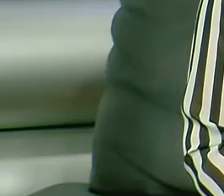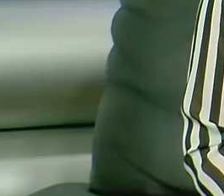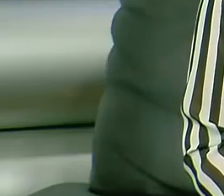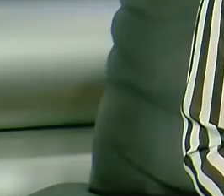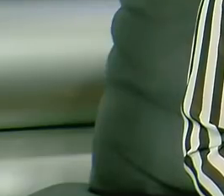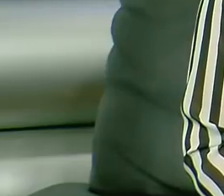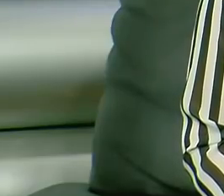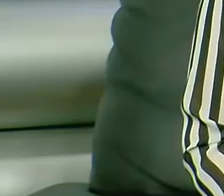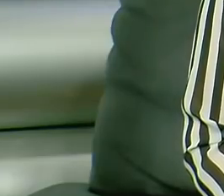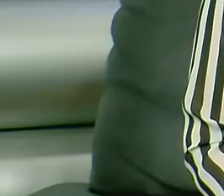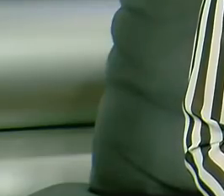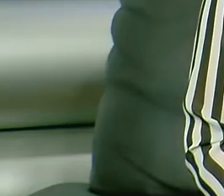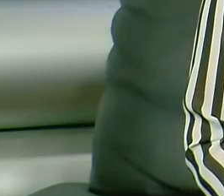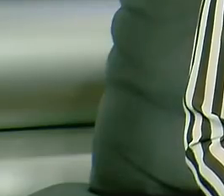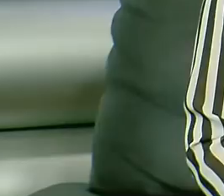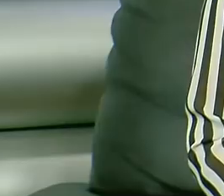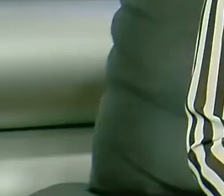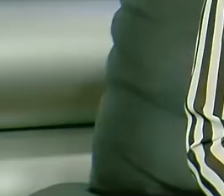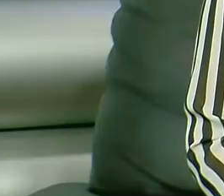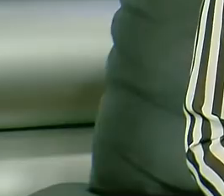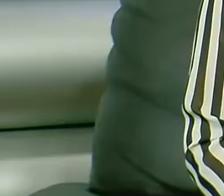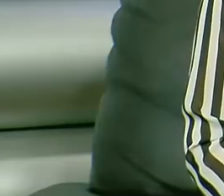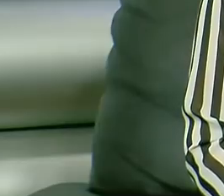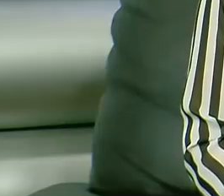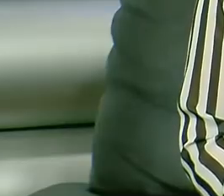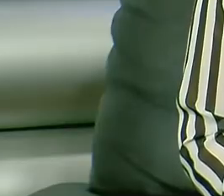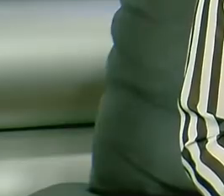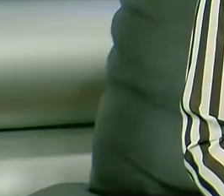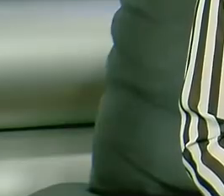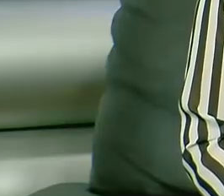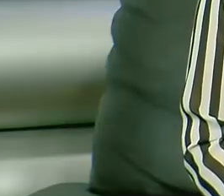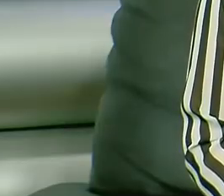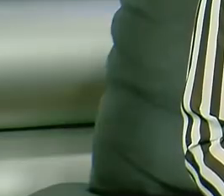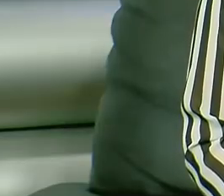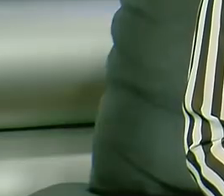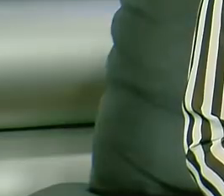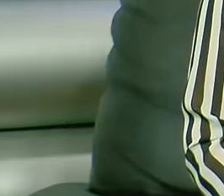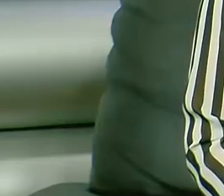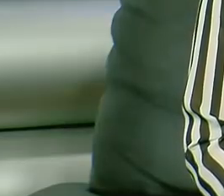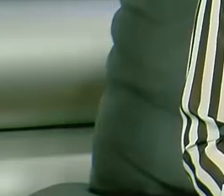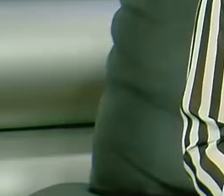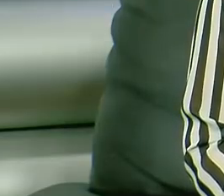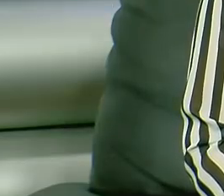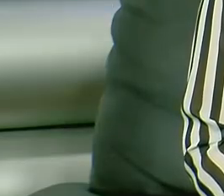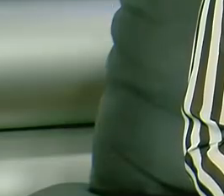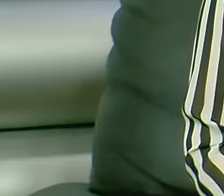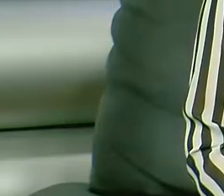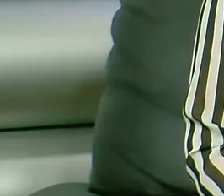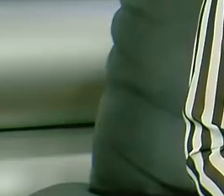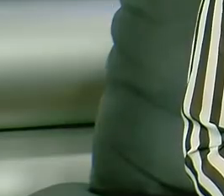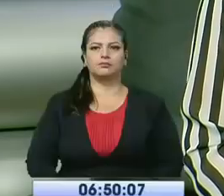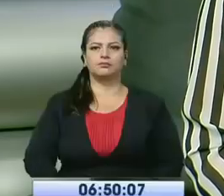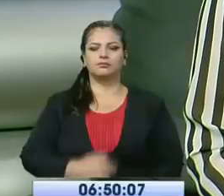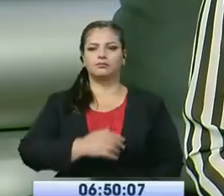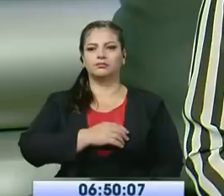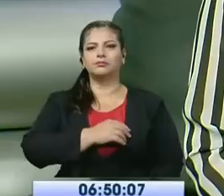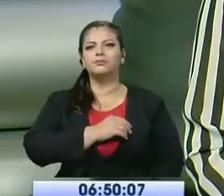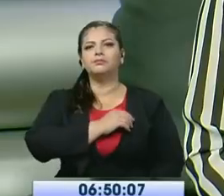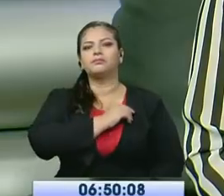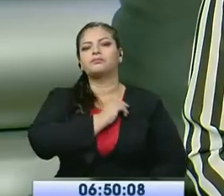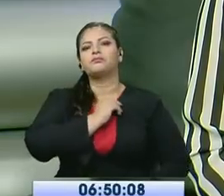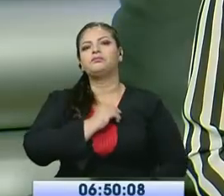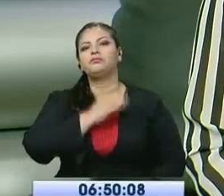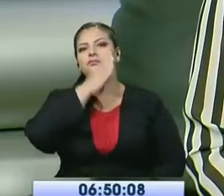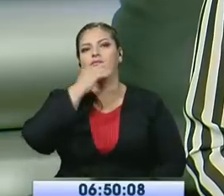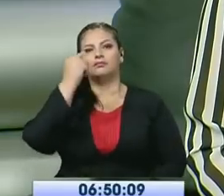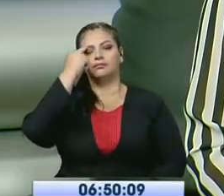culminar su periodo y establecerse con su familia en Bélgica. Horas después de su arribo, en conferencia de prensa, Correa se pronunció